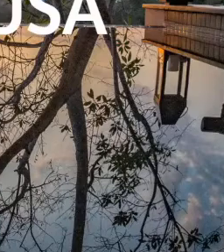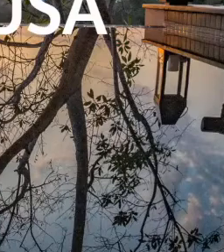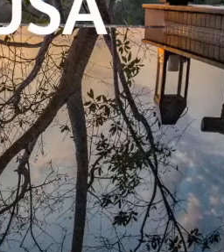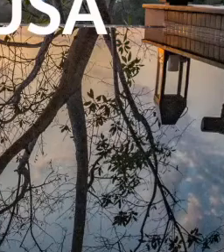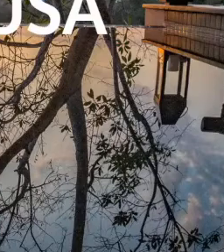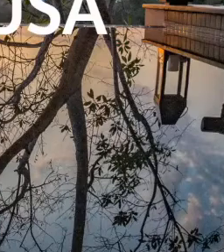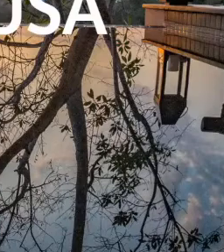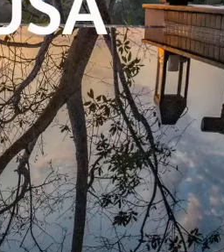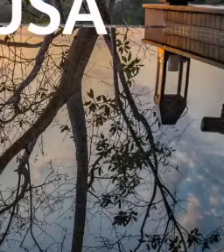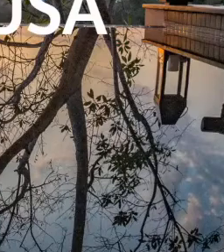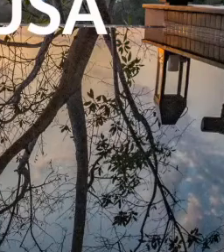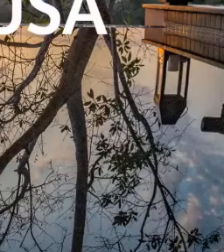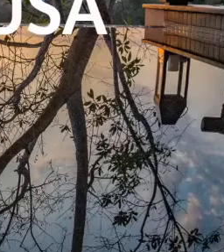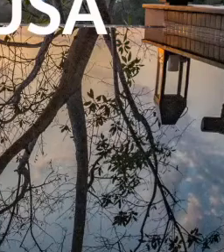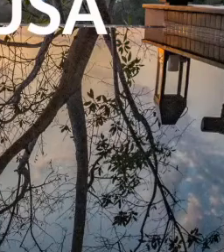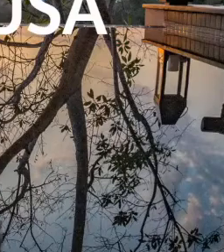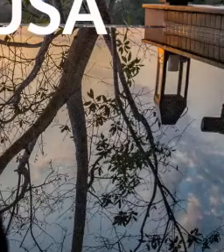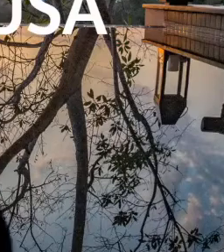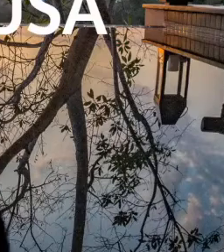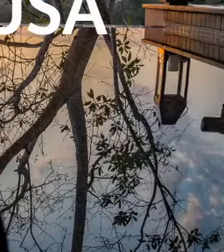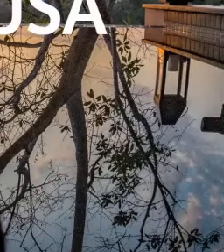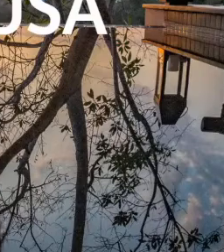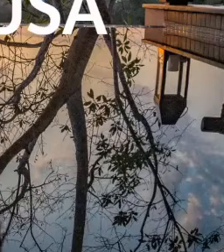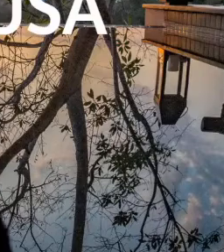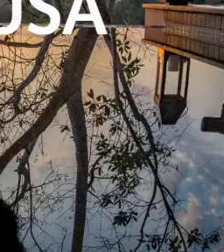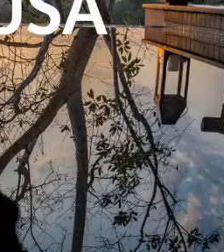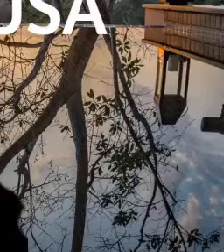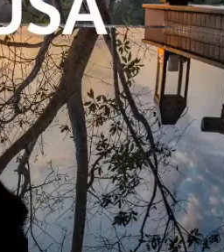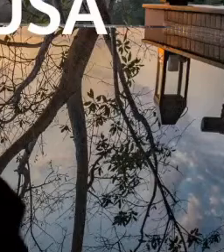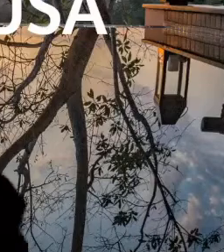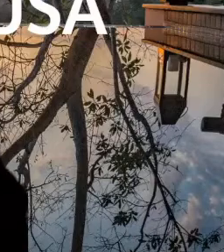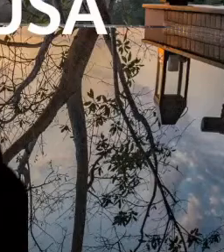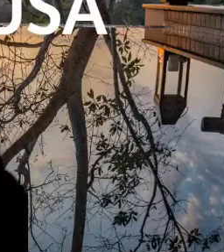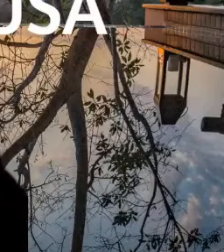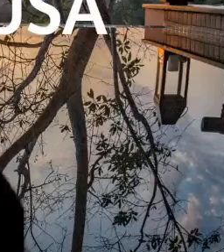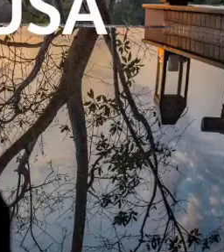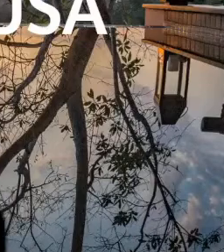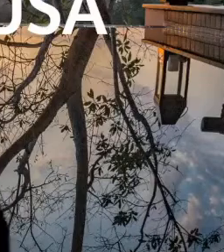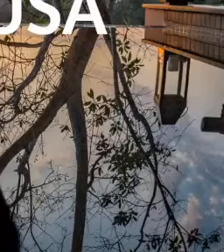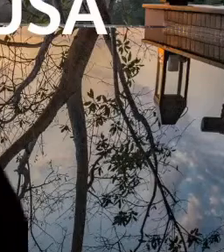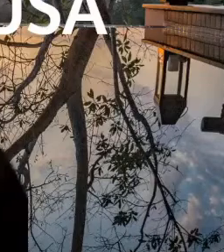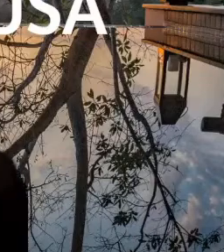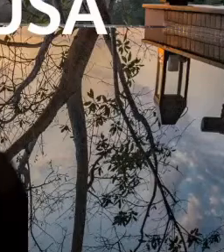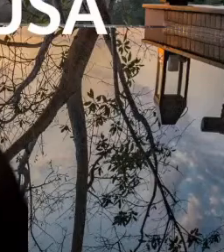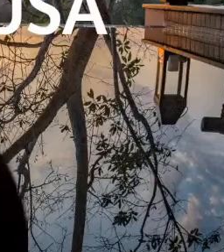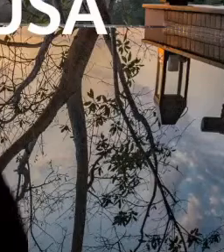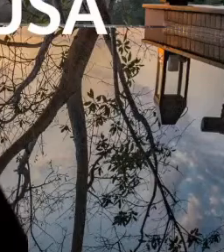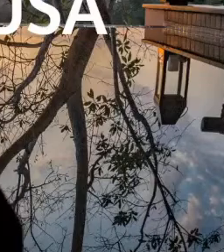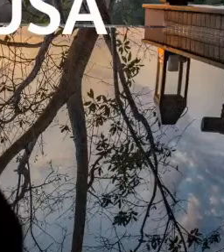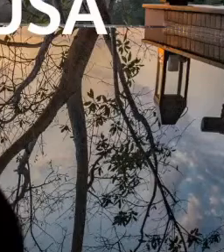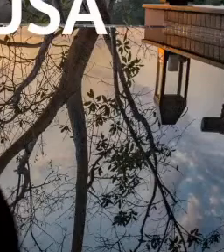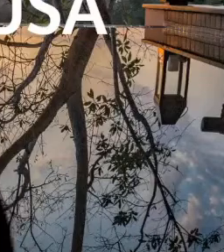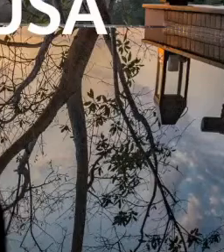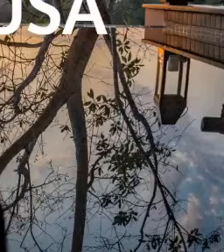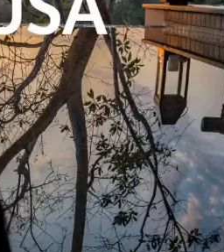pseudoperiodistas porque creo que no les dé molano es ningún profesional